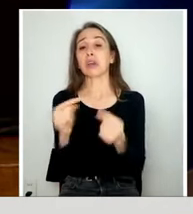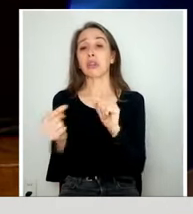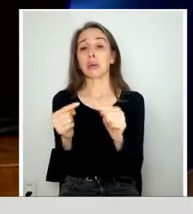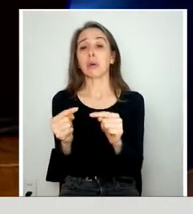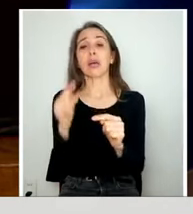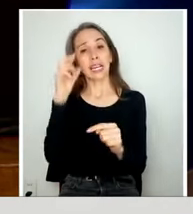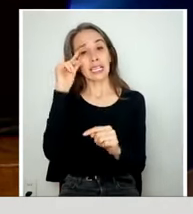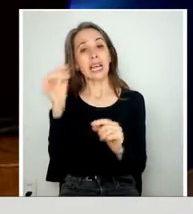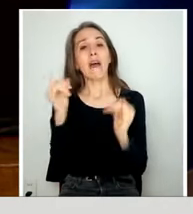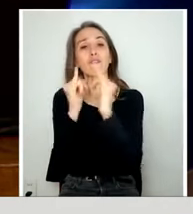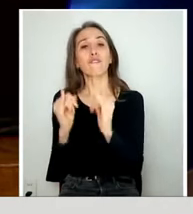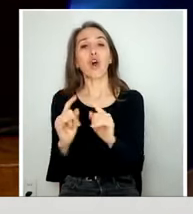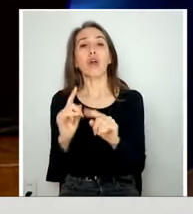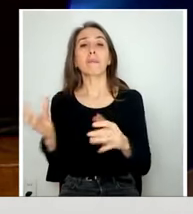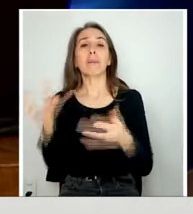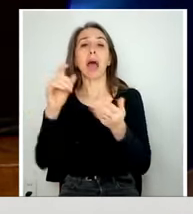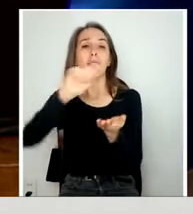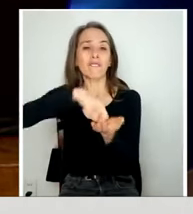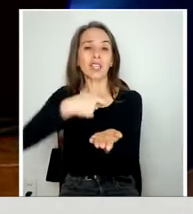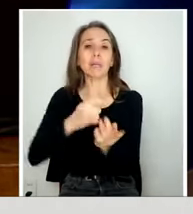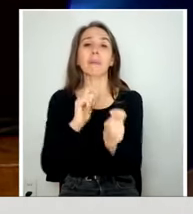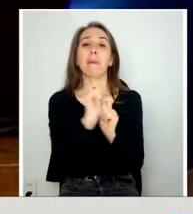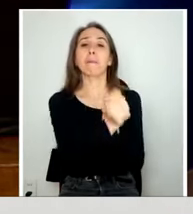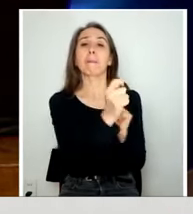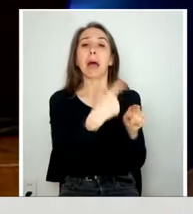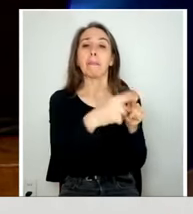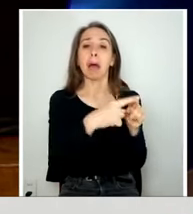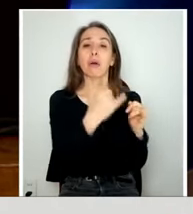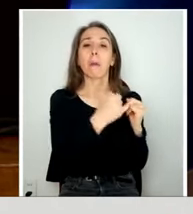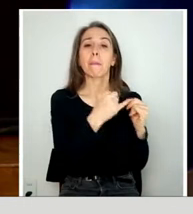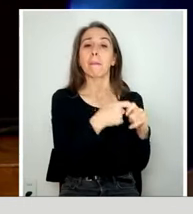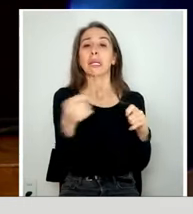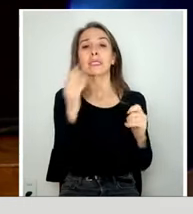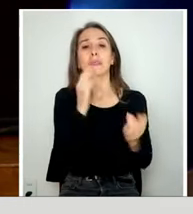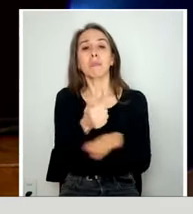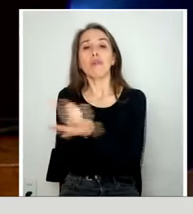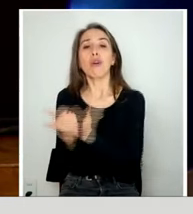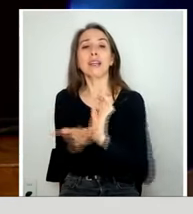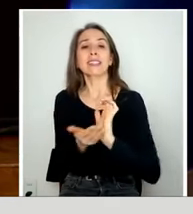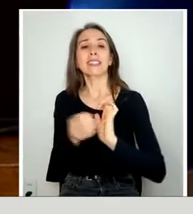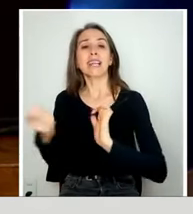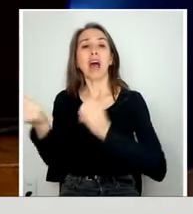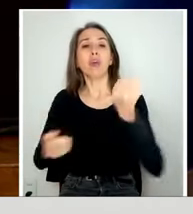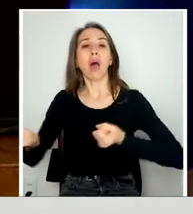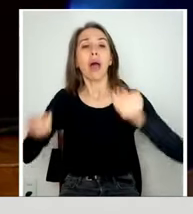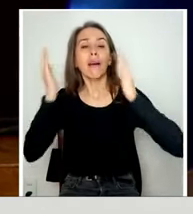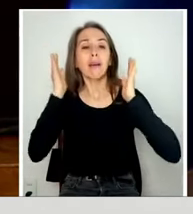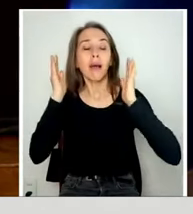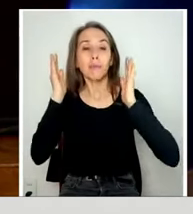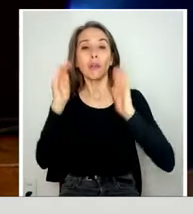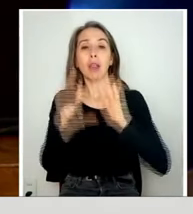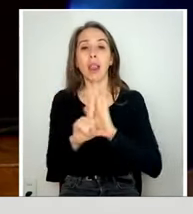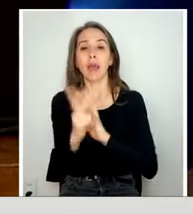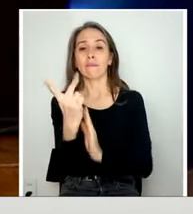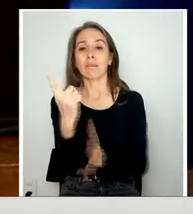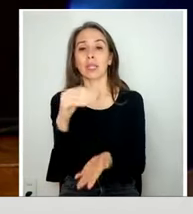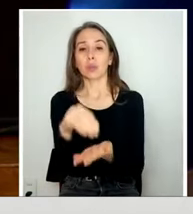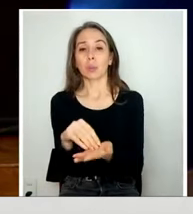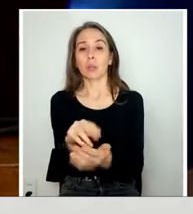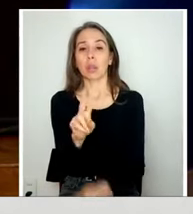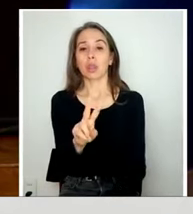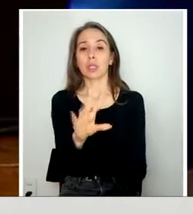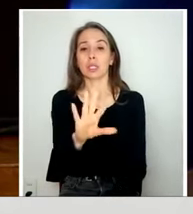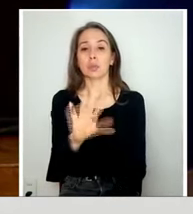liberar la deuda asociada a los préstamos solidarios para transportistas contemplados en las leyes número 21.256